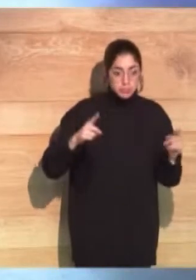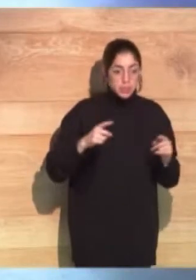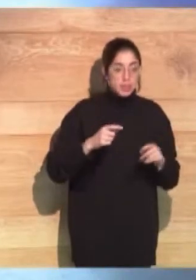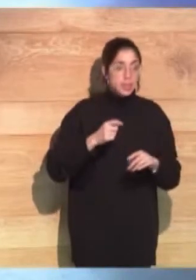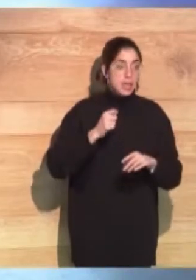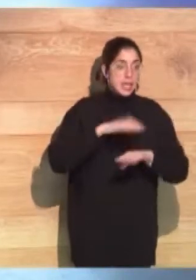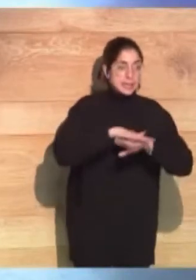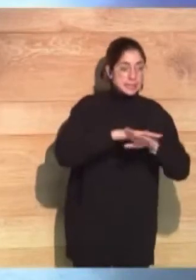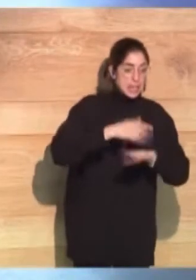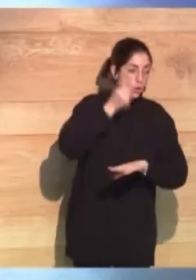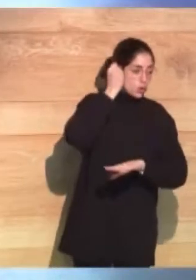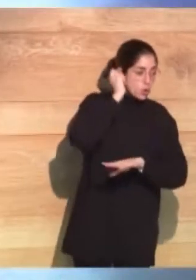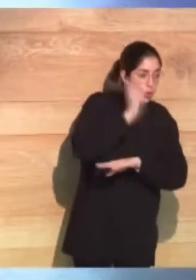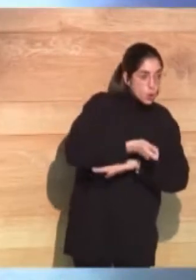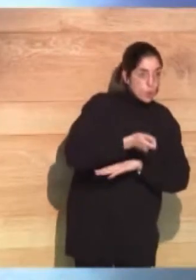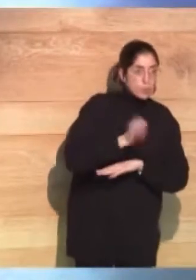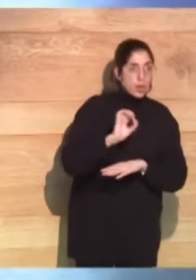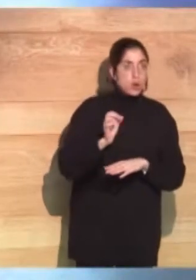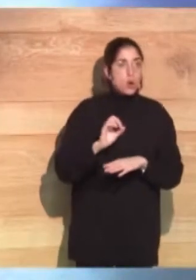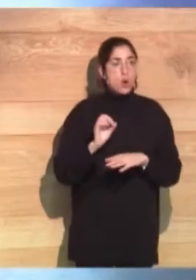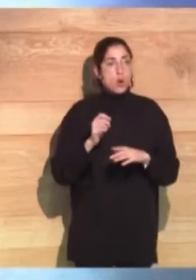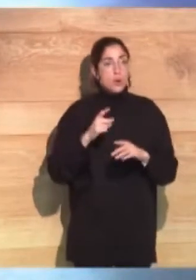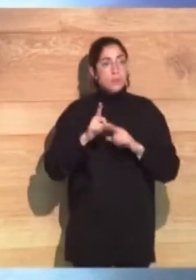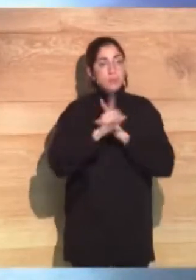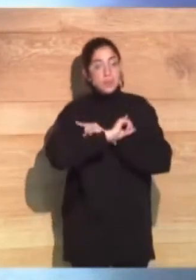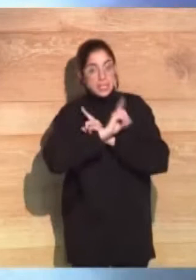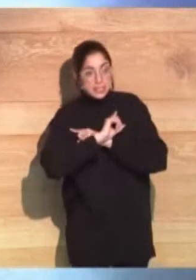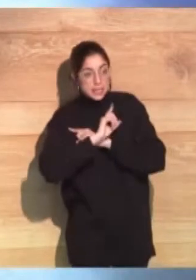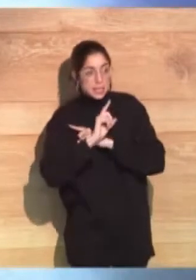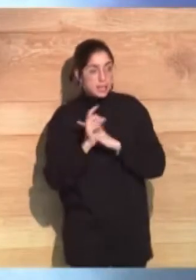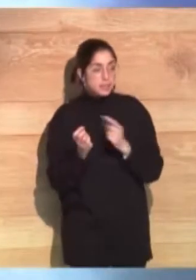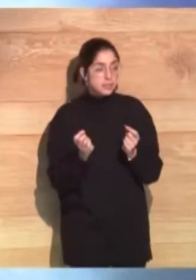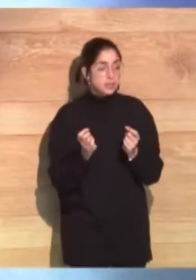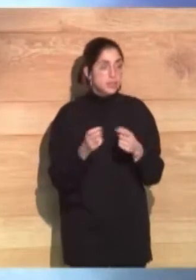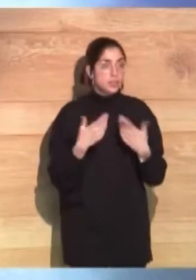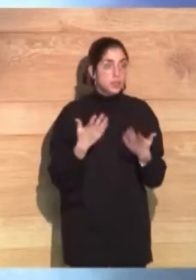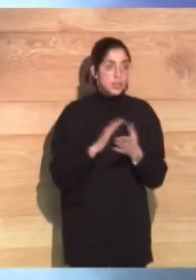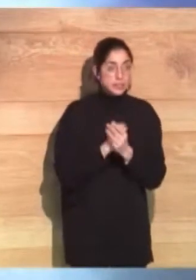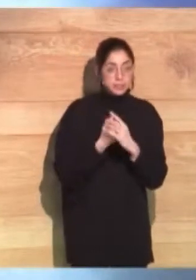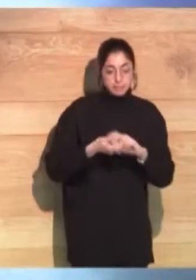Estado, de los gobiernos militares, a la promoción de la democracia. Y en los últimos 3 años